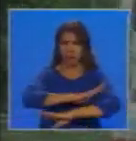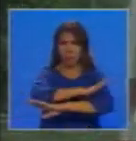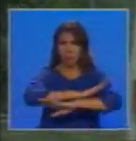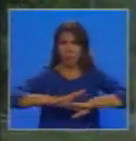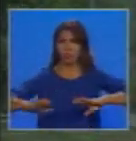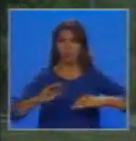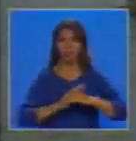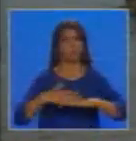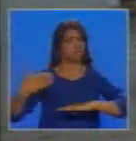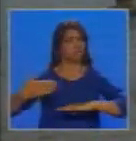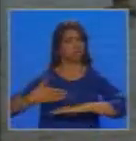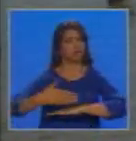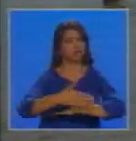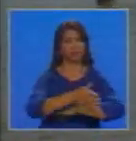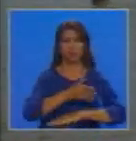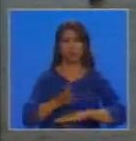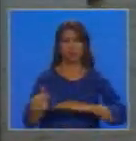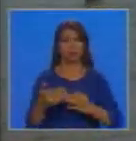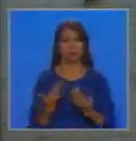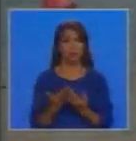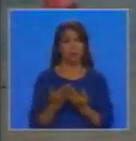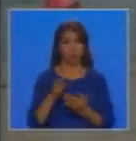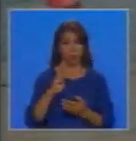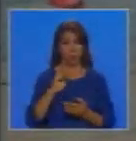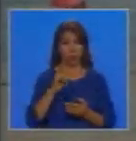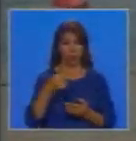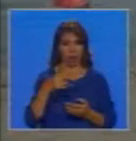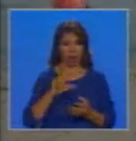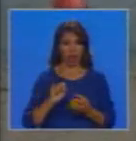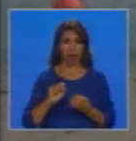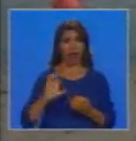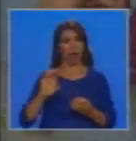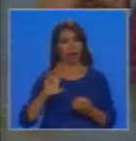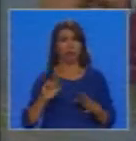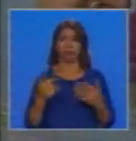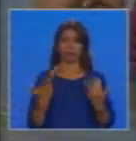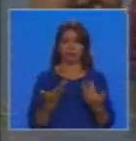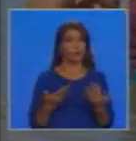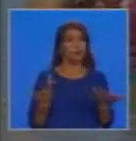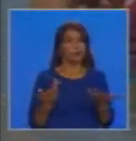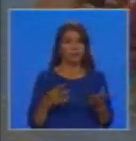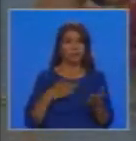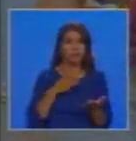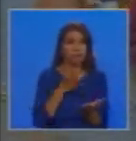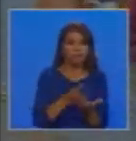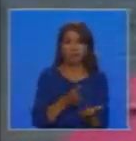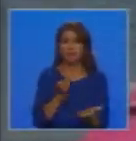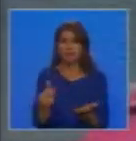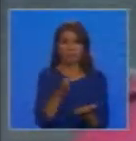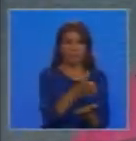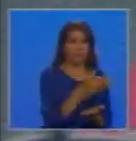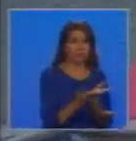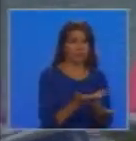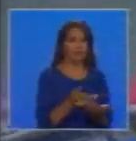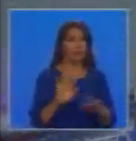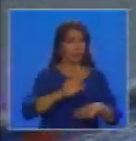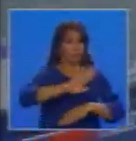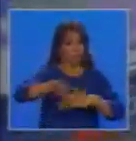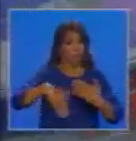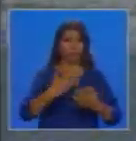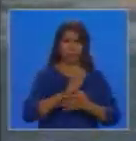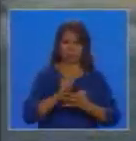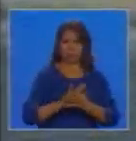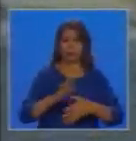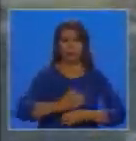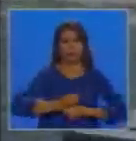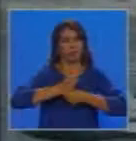a otros puntos como por ejemplo Bahía de Caraques, que para este feriado de carnaval contará con toda la seguridad para que el turista pueda olvidarse del